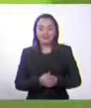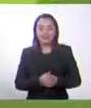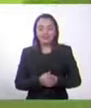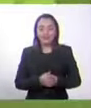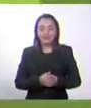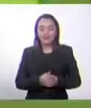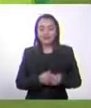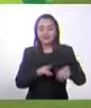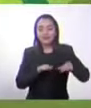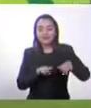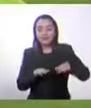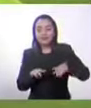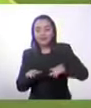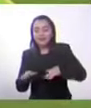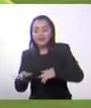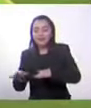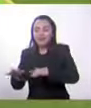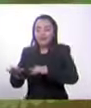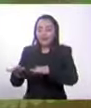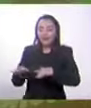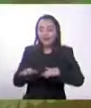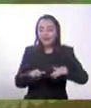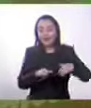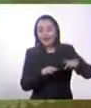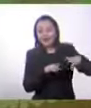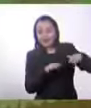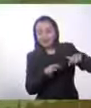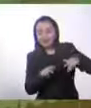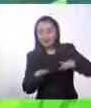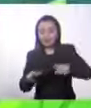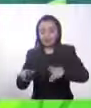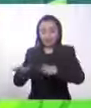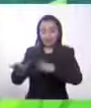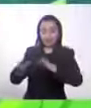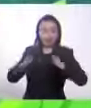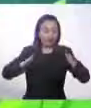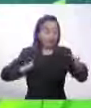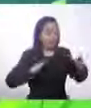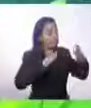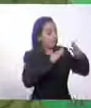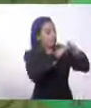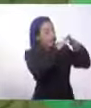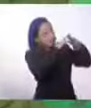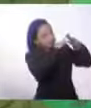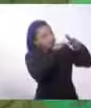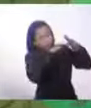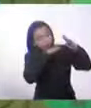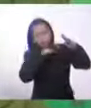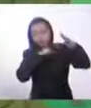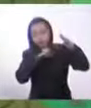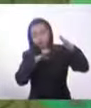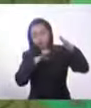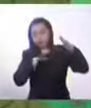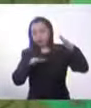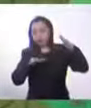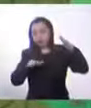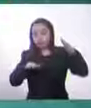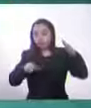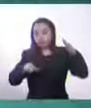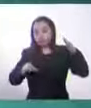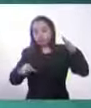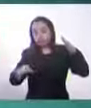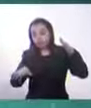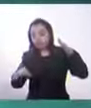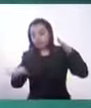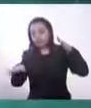El río viene por el manglar, de la montaña bajando. El río viene por